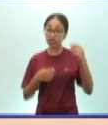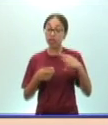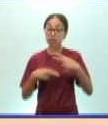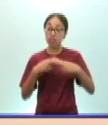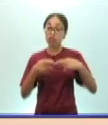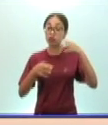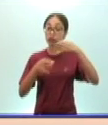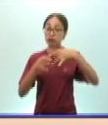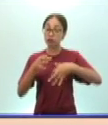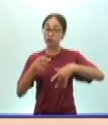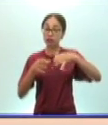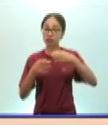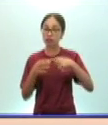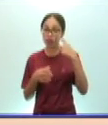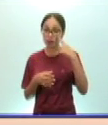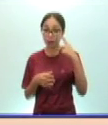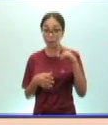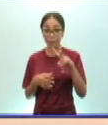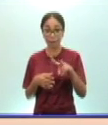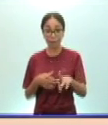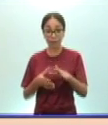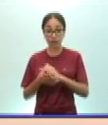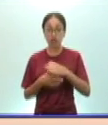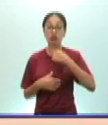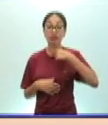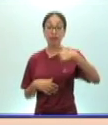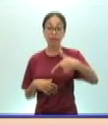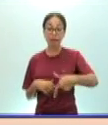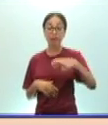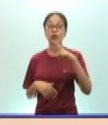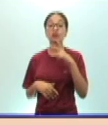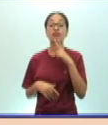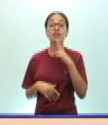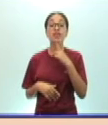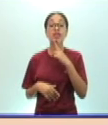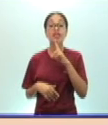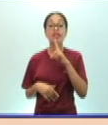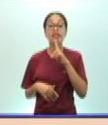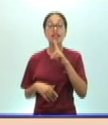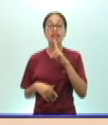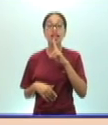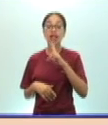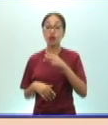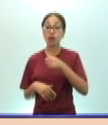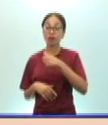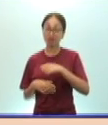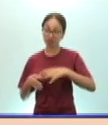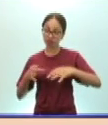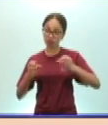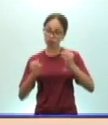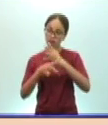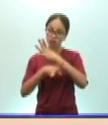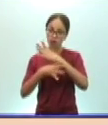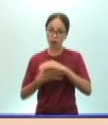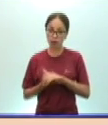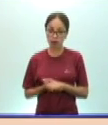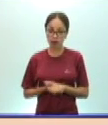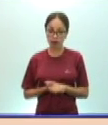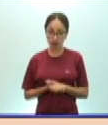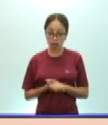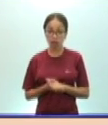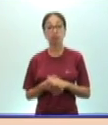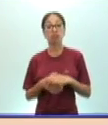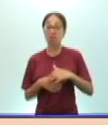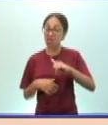pudieron apreciar el ejemplo del agua y la poliespuma. Pero lo mismo puede pasar con otras mezclas, por ejemplo, agua y polvo